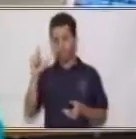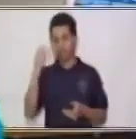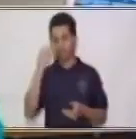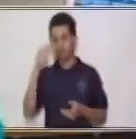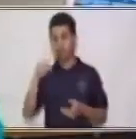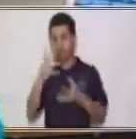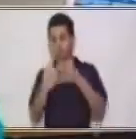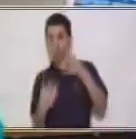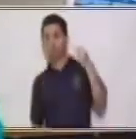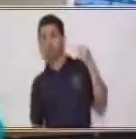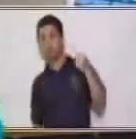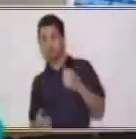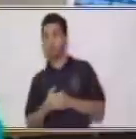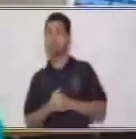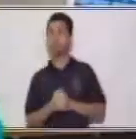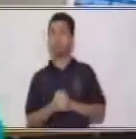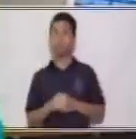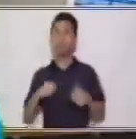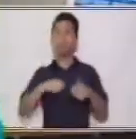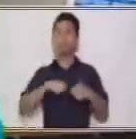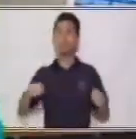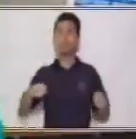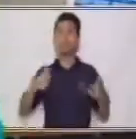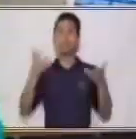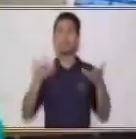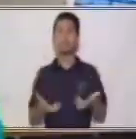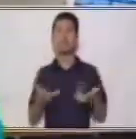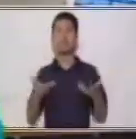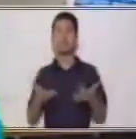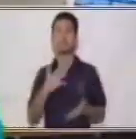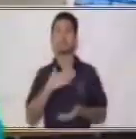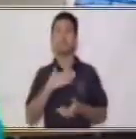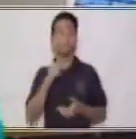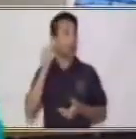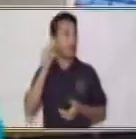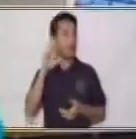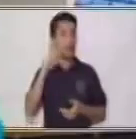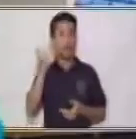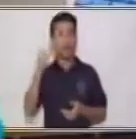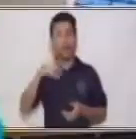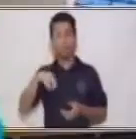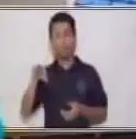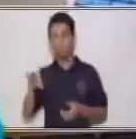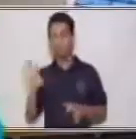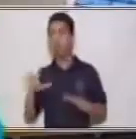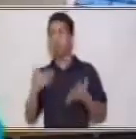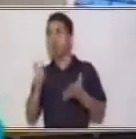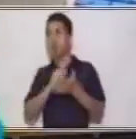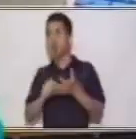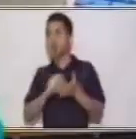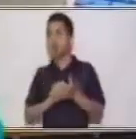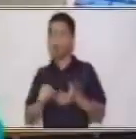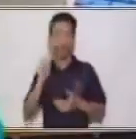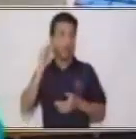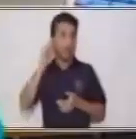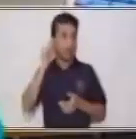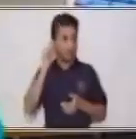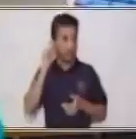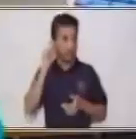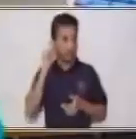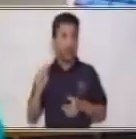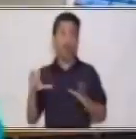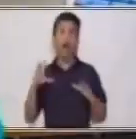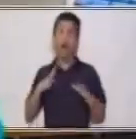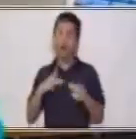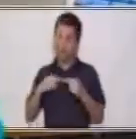La unidad de las medidas de peso es el gramo, y gramo se representa con una G. Hay